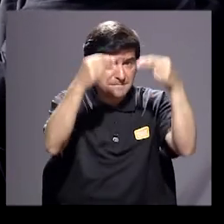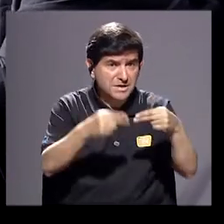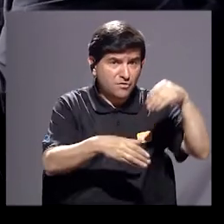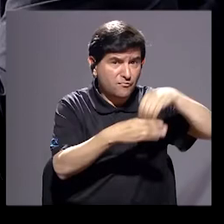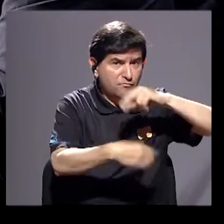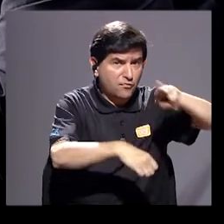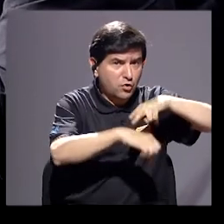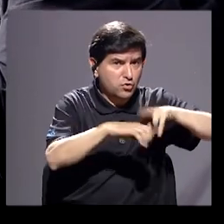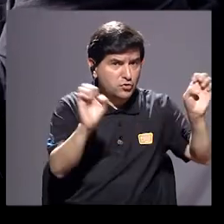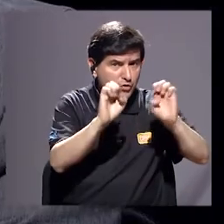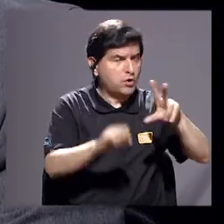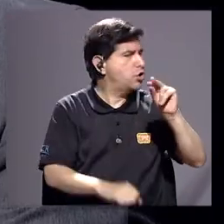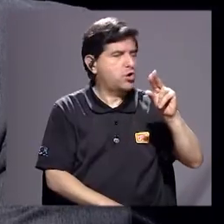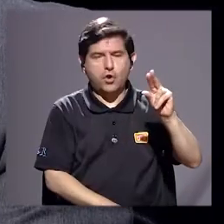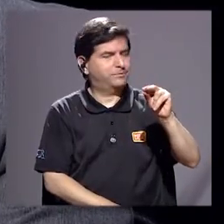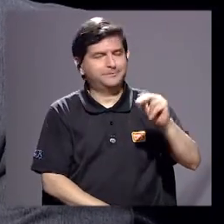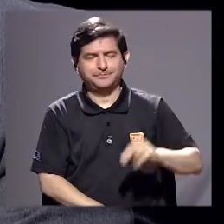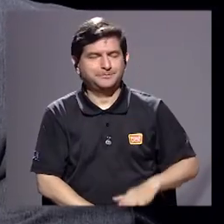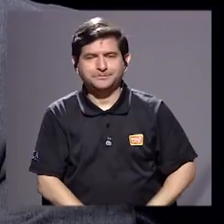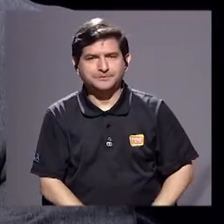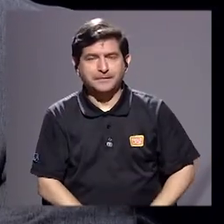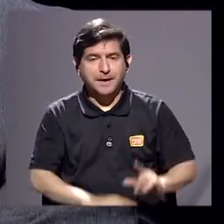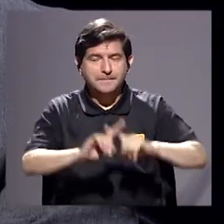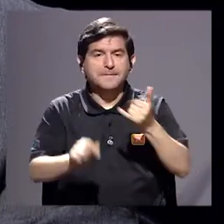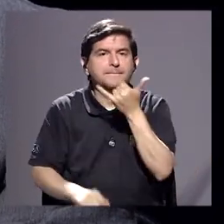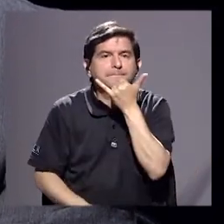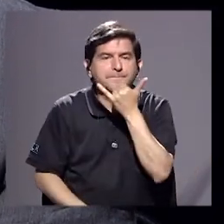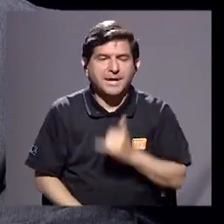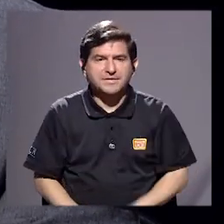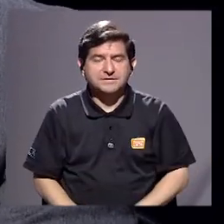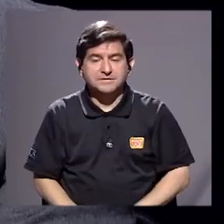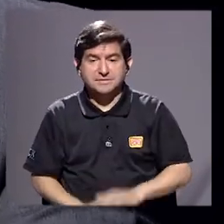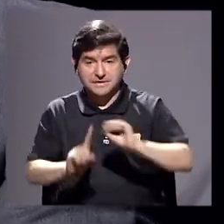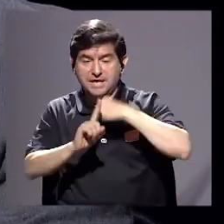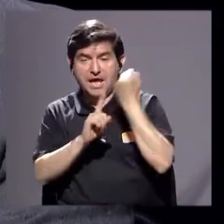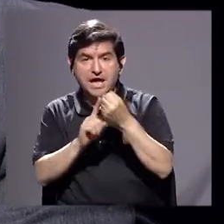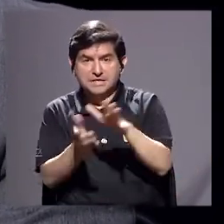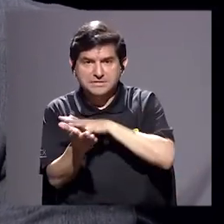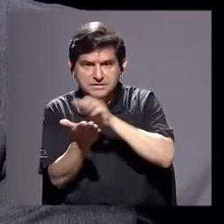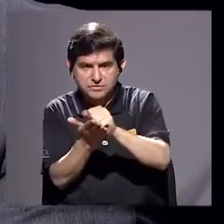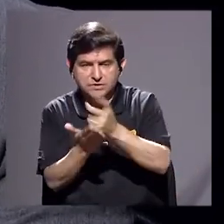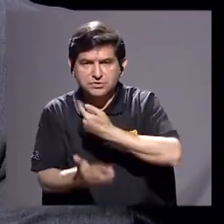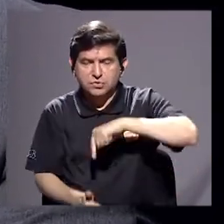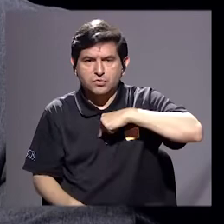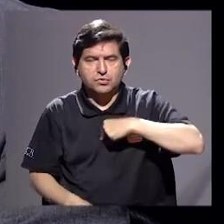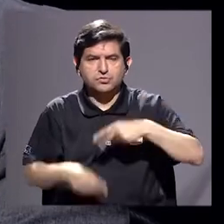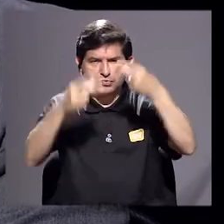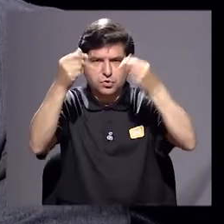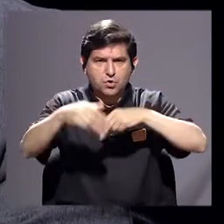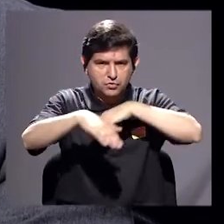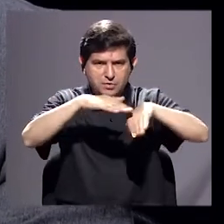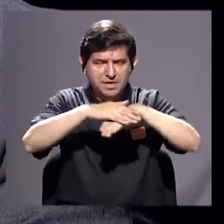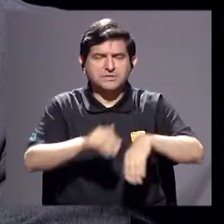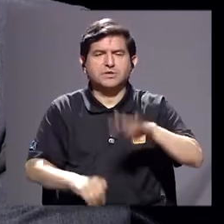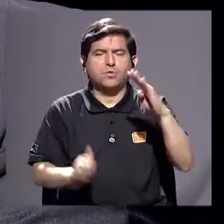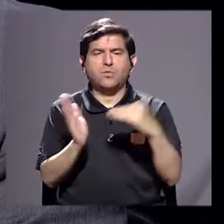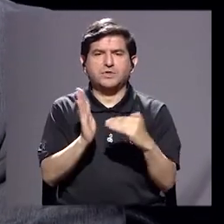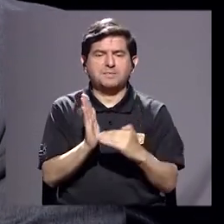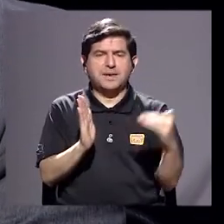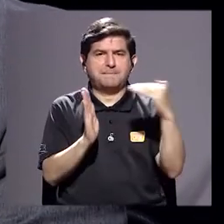fondo de emergencia estoy un tal no lo que lo que ocurre es que frente al desastre nosotros manejamos un presupuesto básico hay un fondo de 4 mil millones